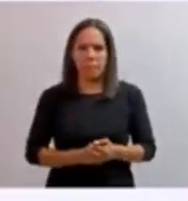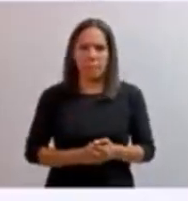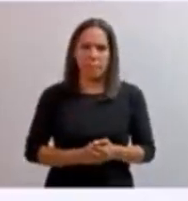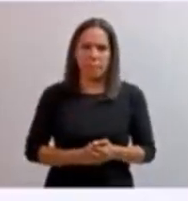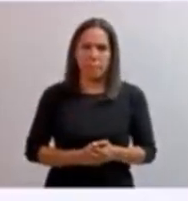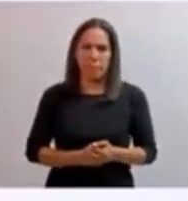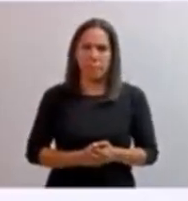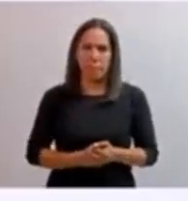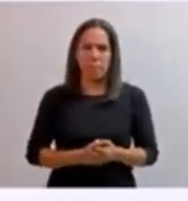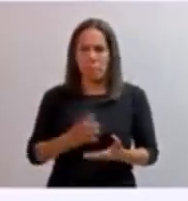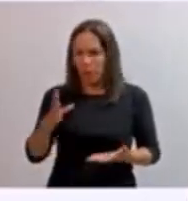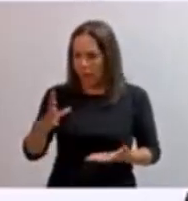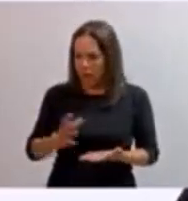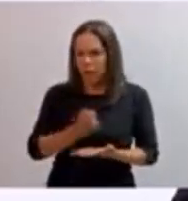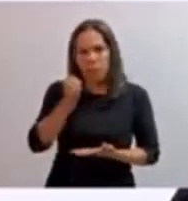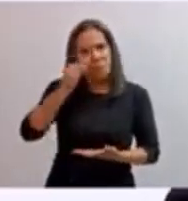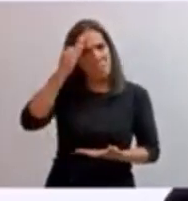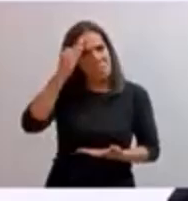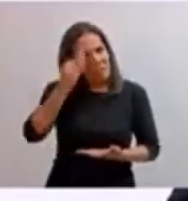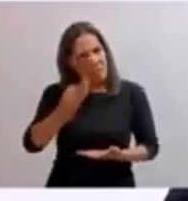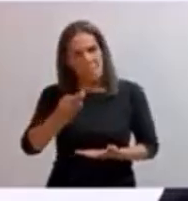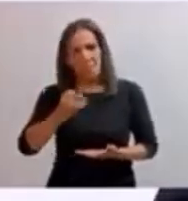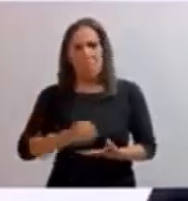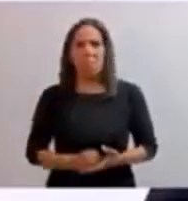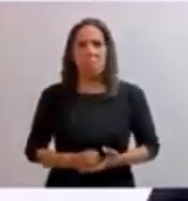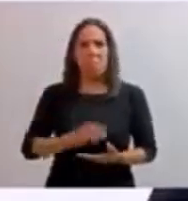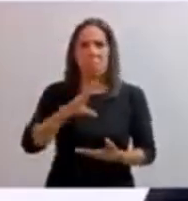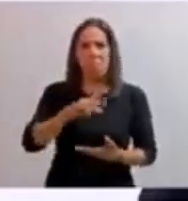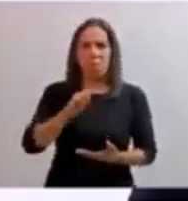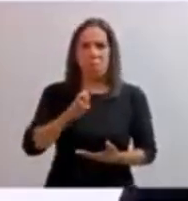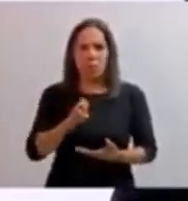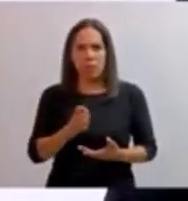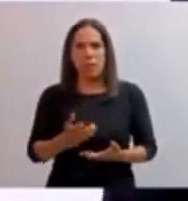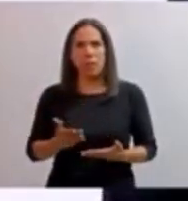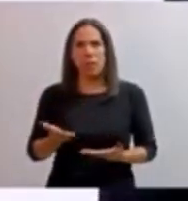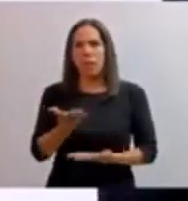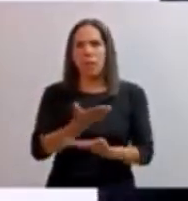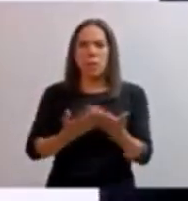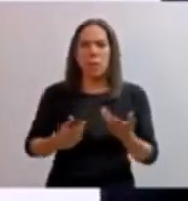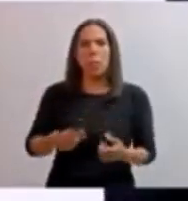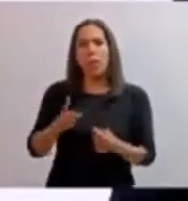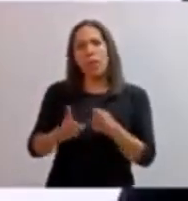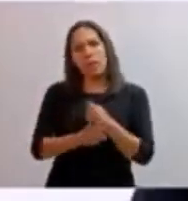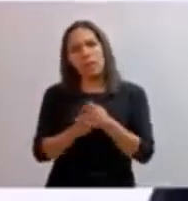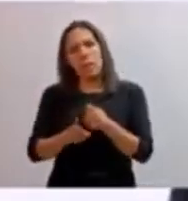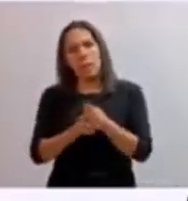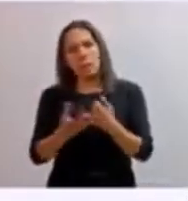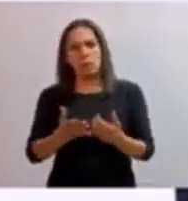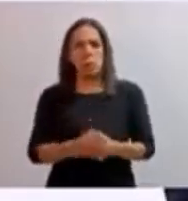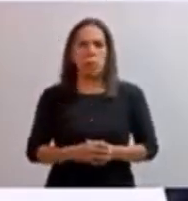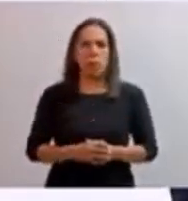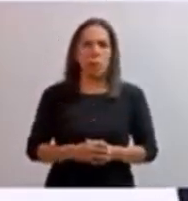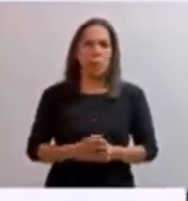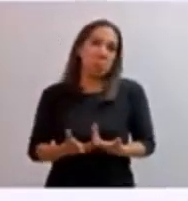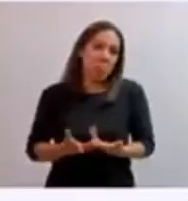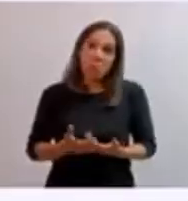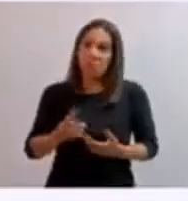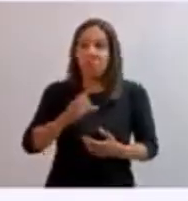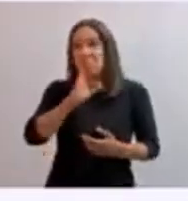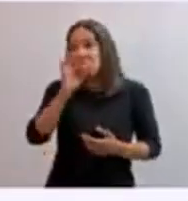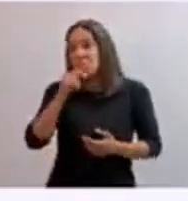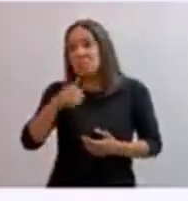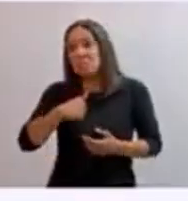vamos a aprovechar este tiempo porque está esta problemática. Yo no sé cómo hacerle, compañero, compañera, director, directora,